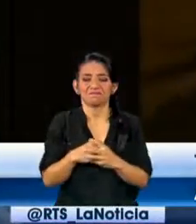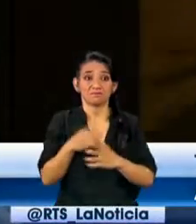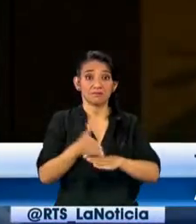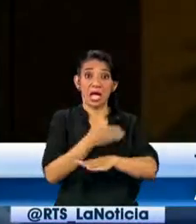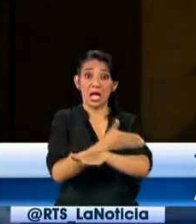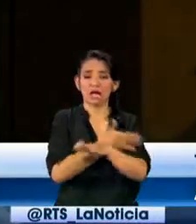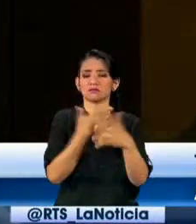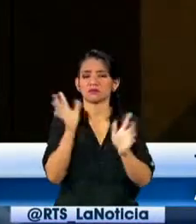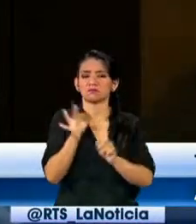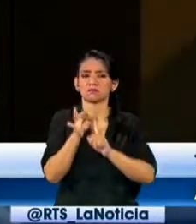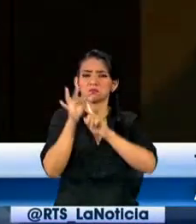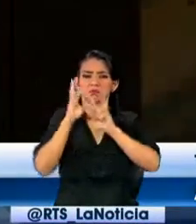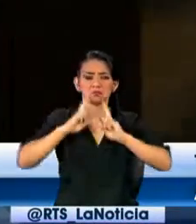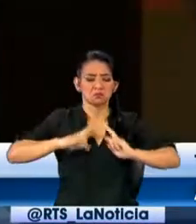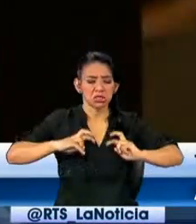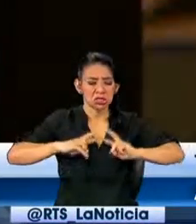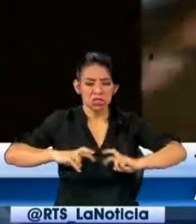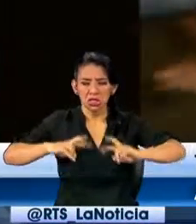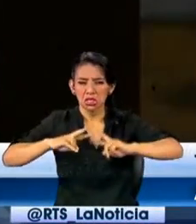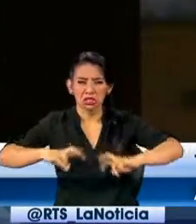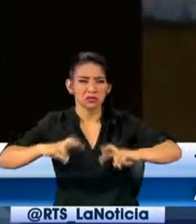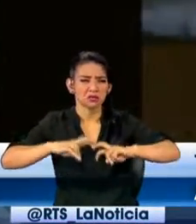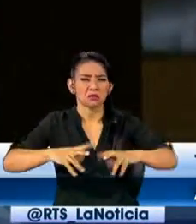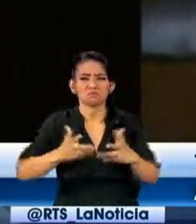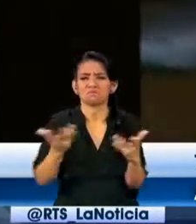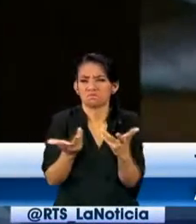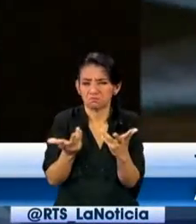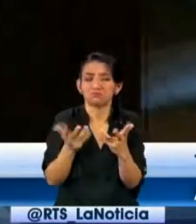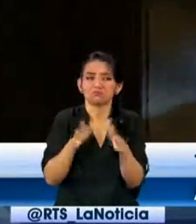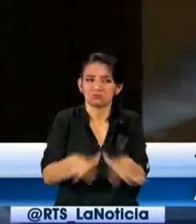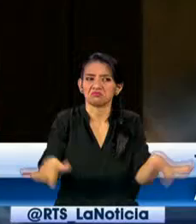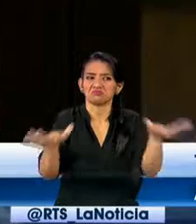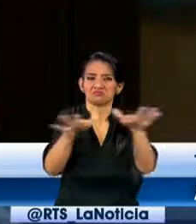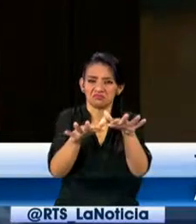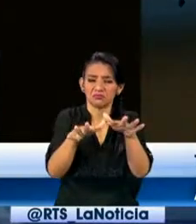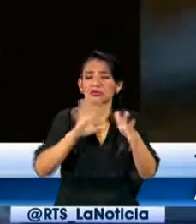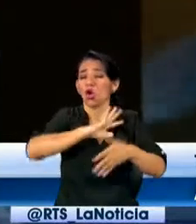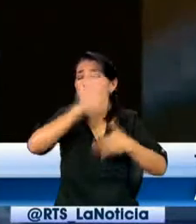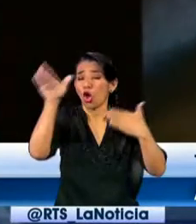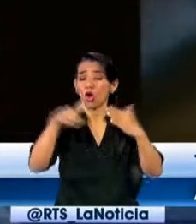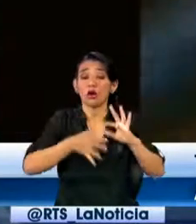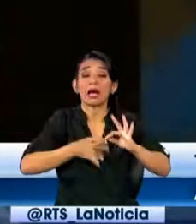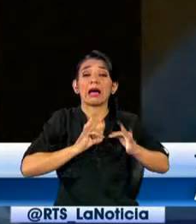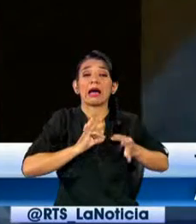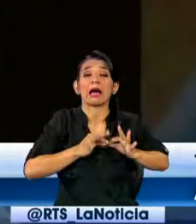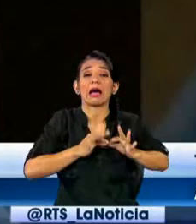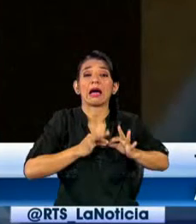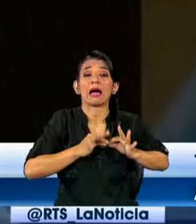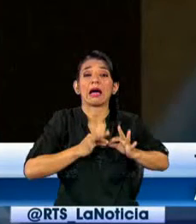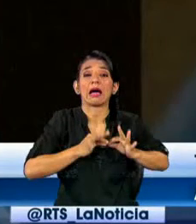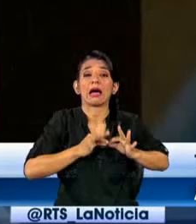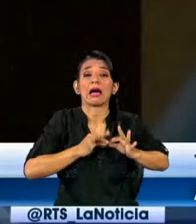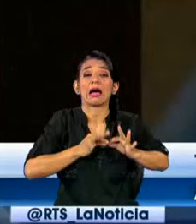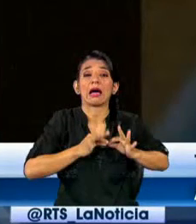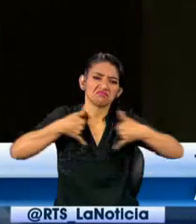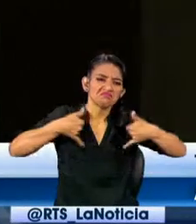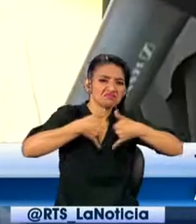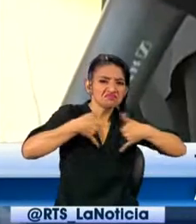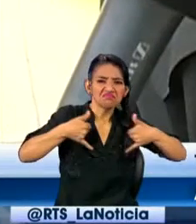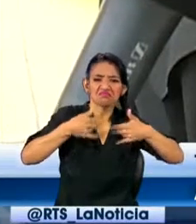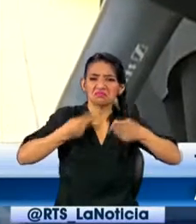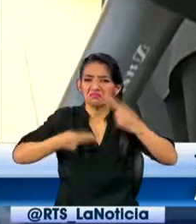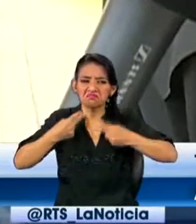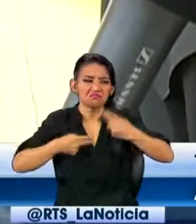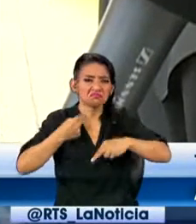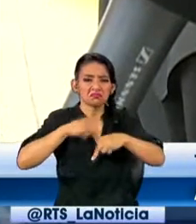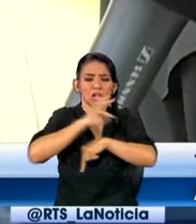inteligencia se logró identificar que los sujetos operan en todo el distrito Calderón. Robo a locales comerciales y